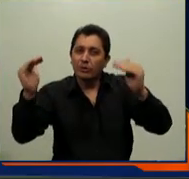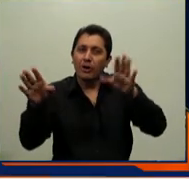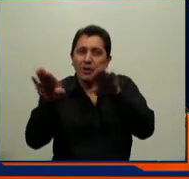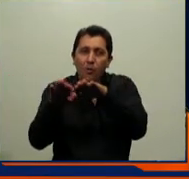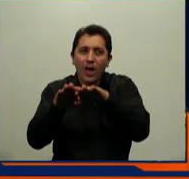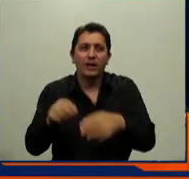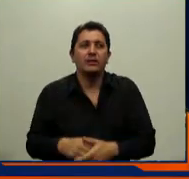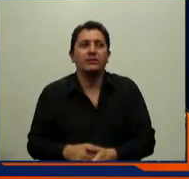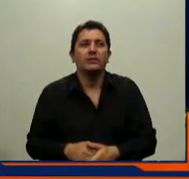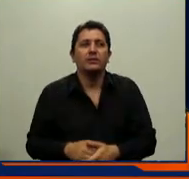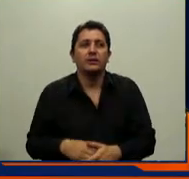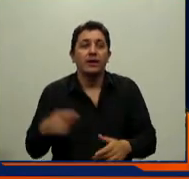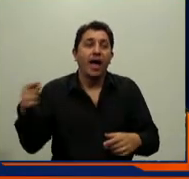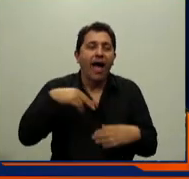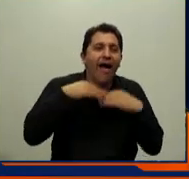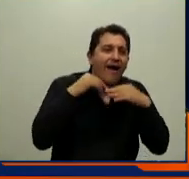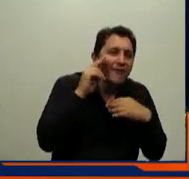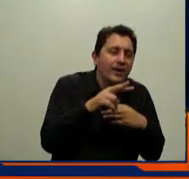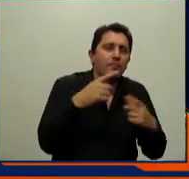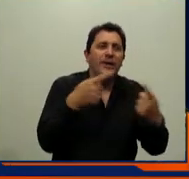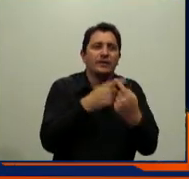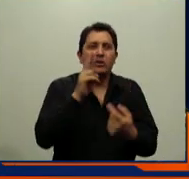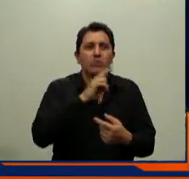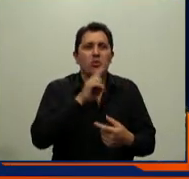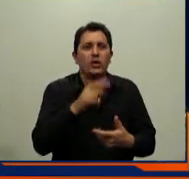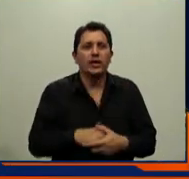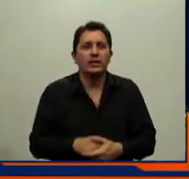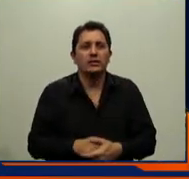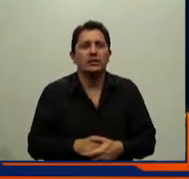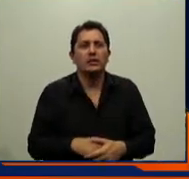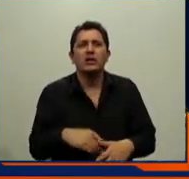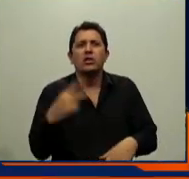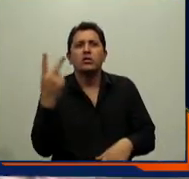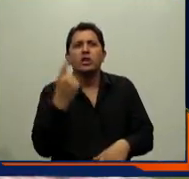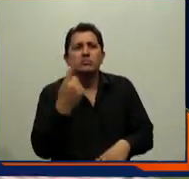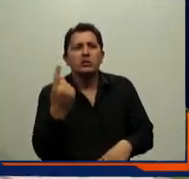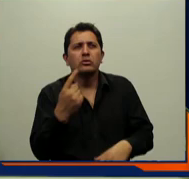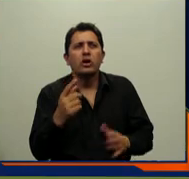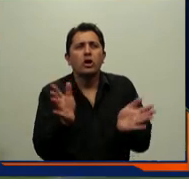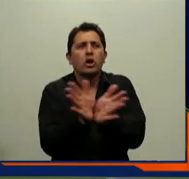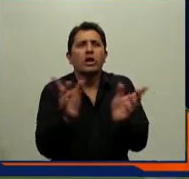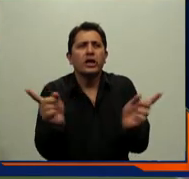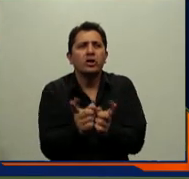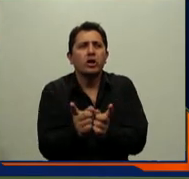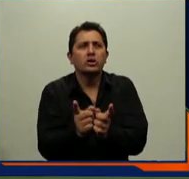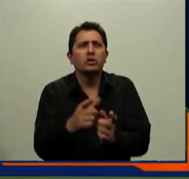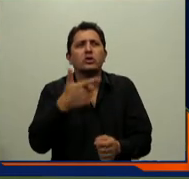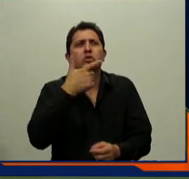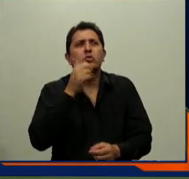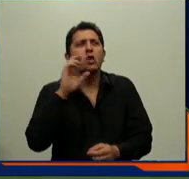corriendo para el partido de las chicas, que comenzaron con esta muy clara, los dos minutos, con un córner corto de Daniela